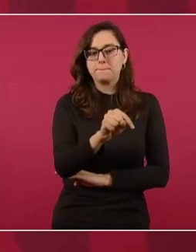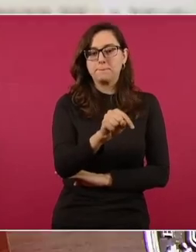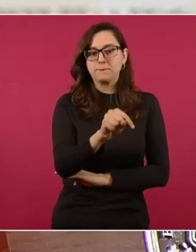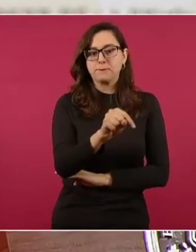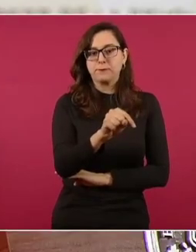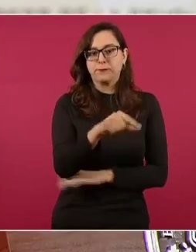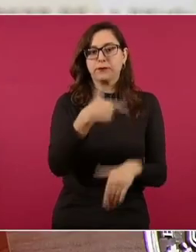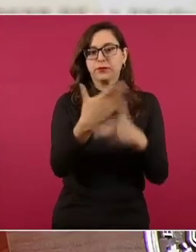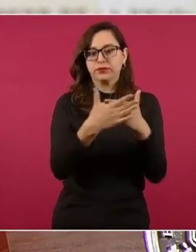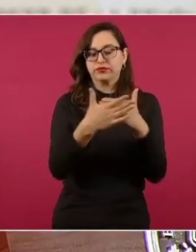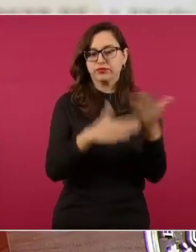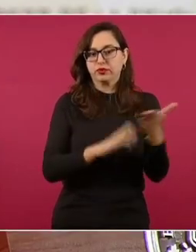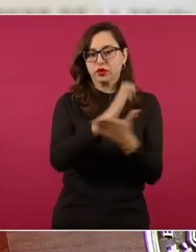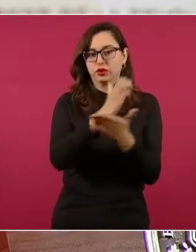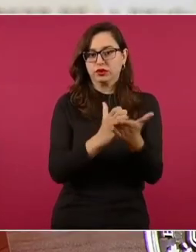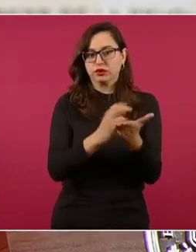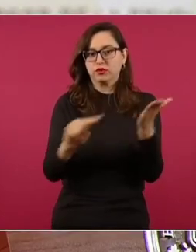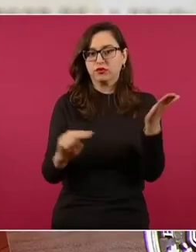su nuevo contrato.